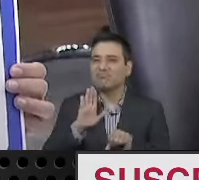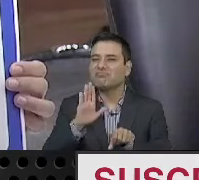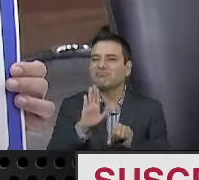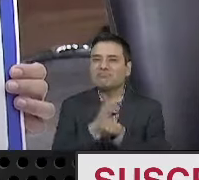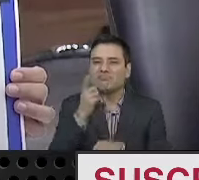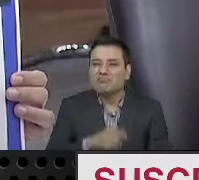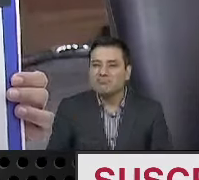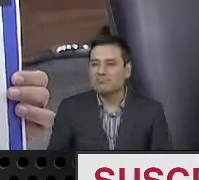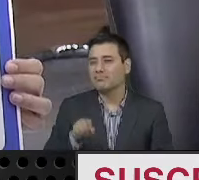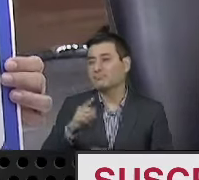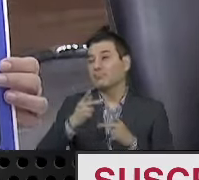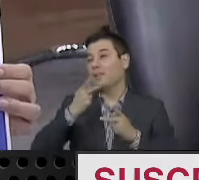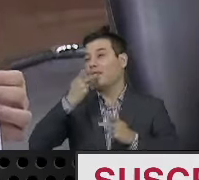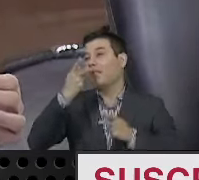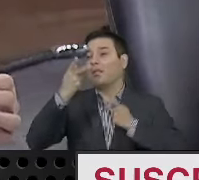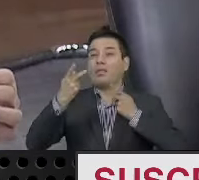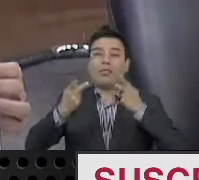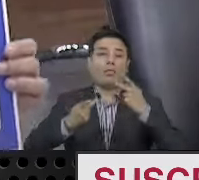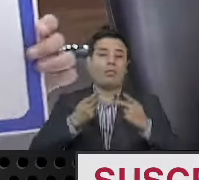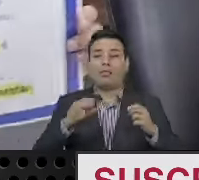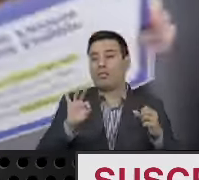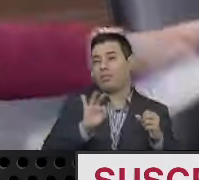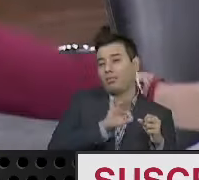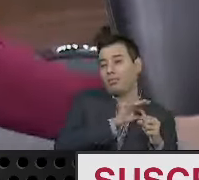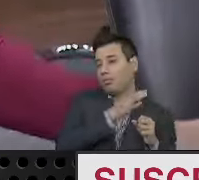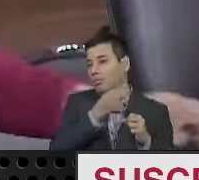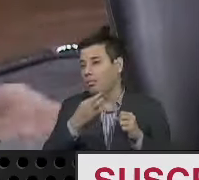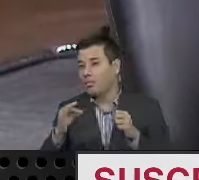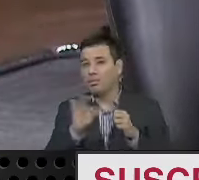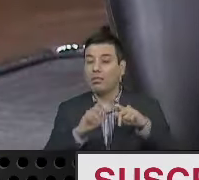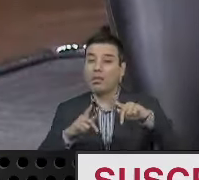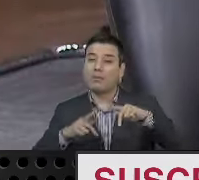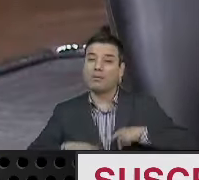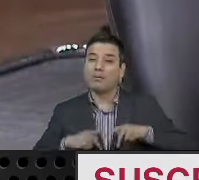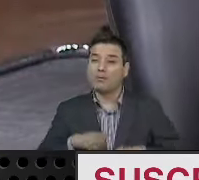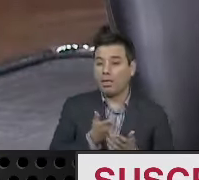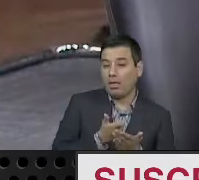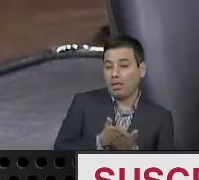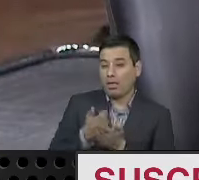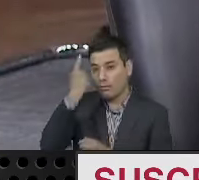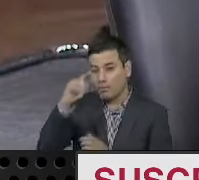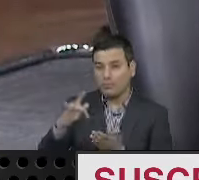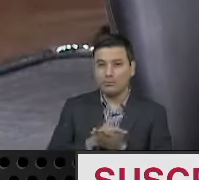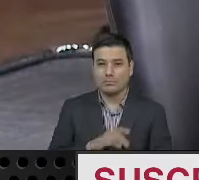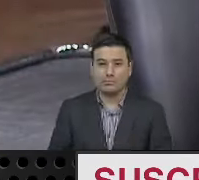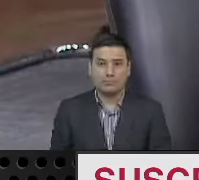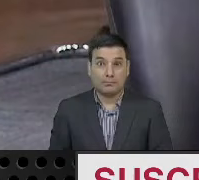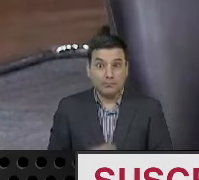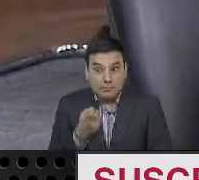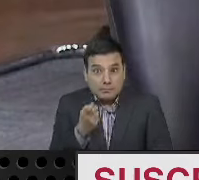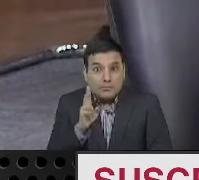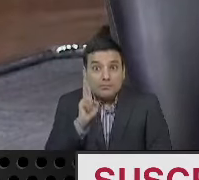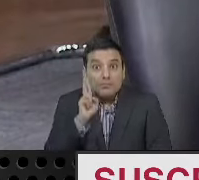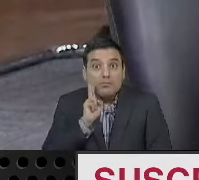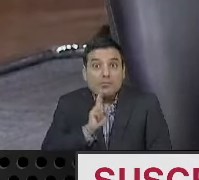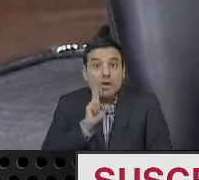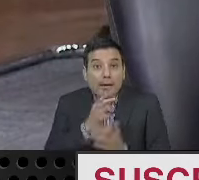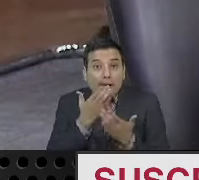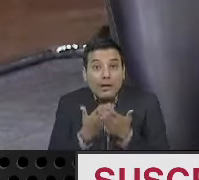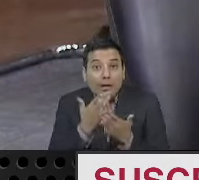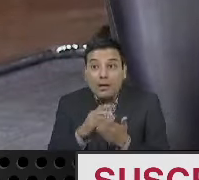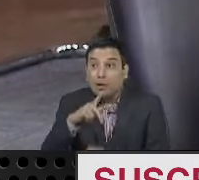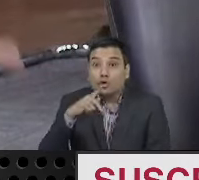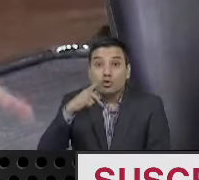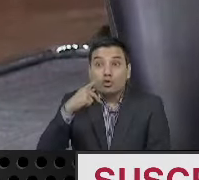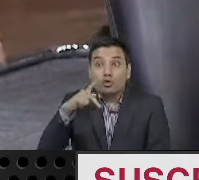a esta demagogia Y a esta política clientelar esa es la realidad Esos son los hechos del partido Acción